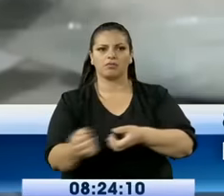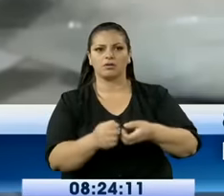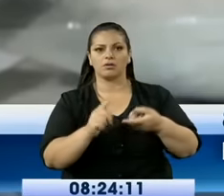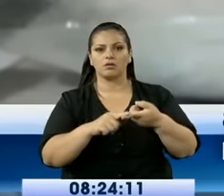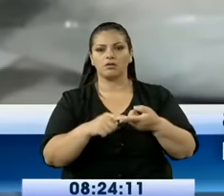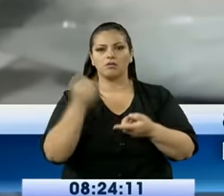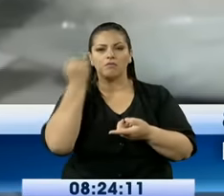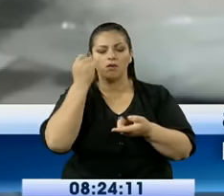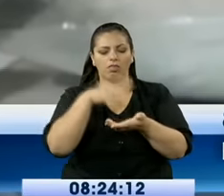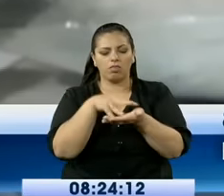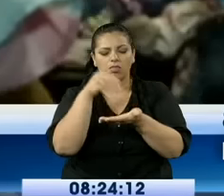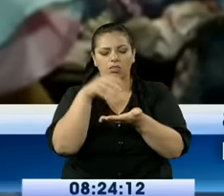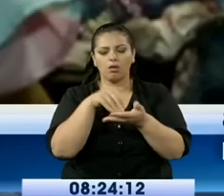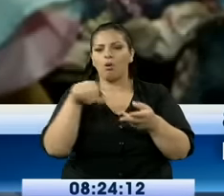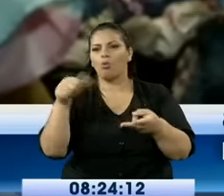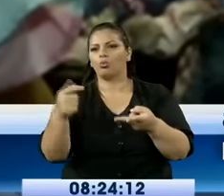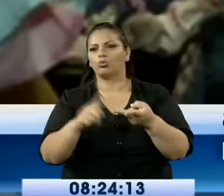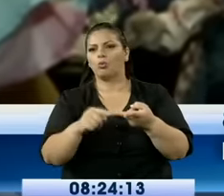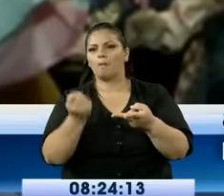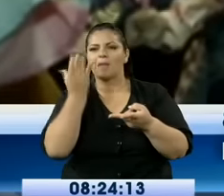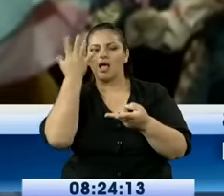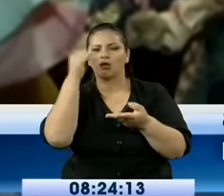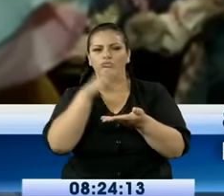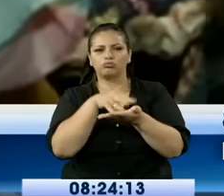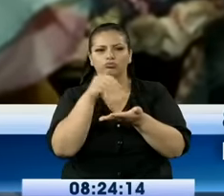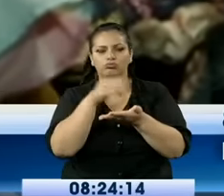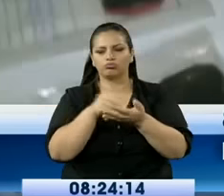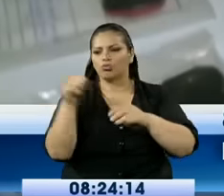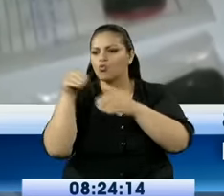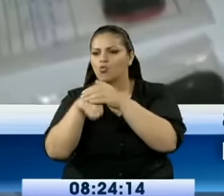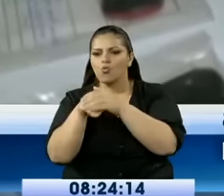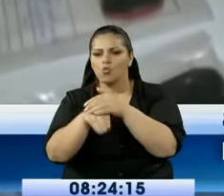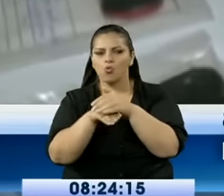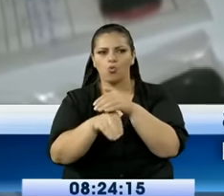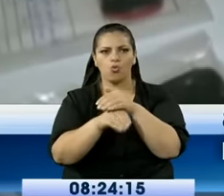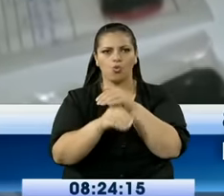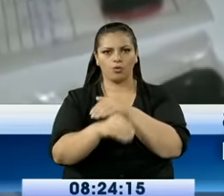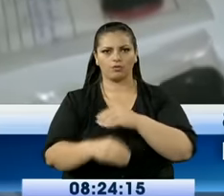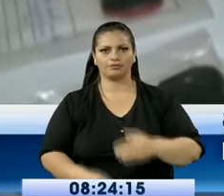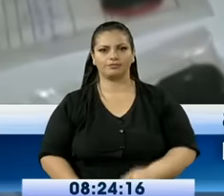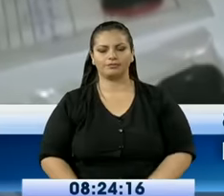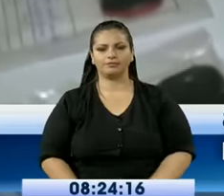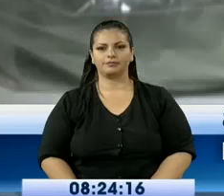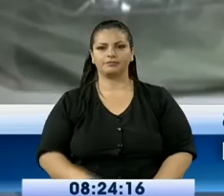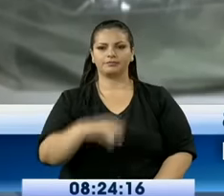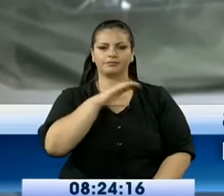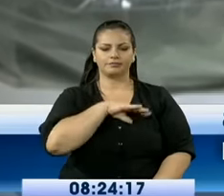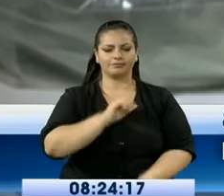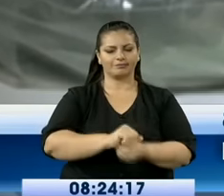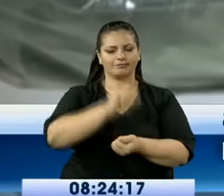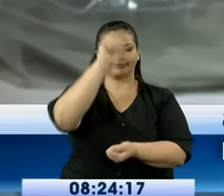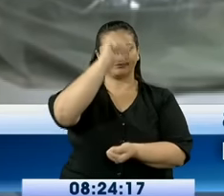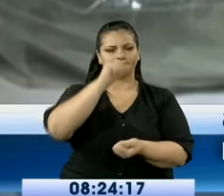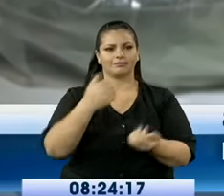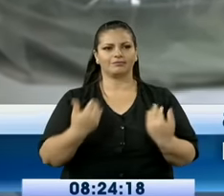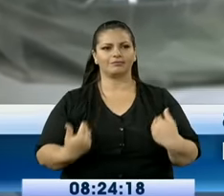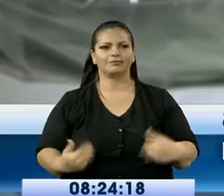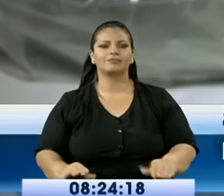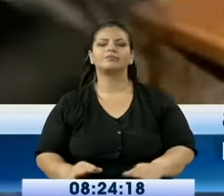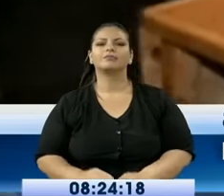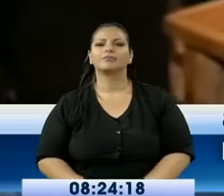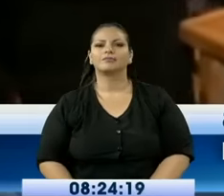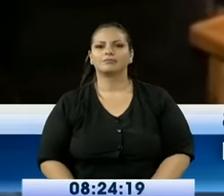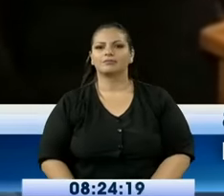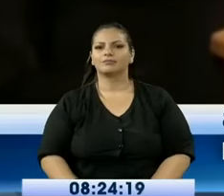y otras con polvo blanco estaban escondidas en diferentes partes para evitar que el negocio sea descubierto. Al final confirmaron que se trataba